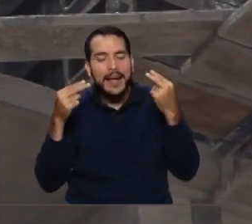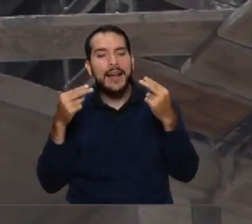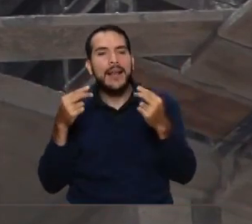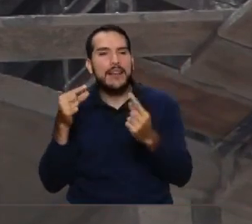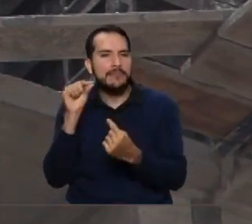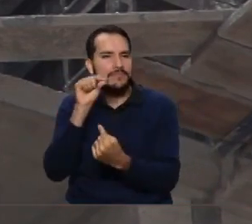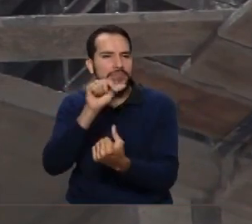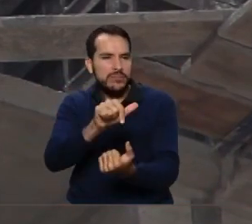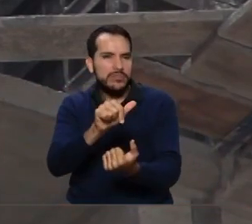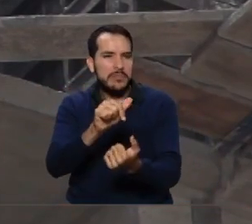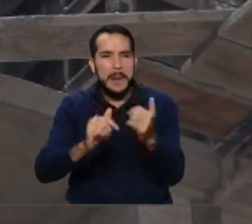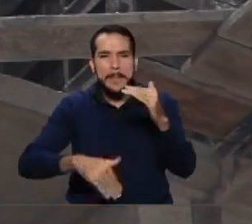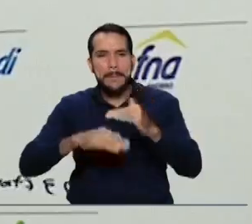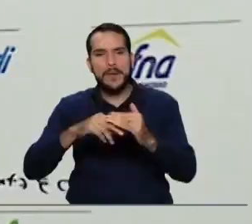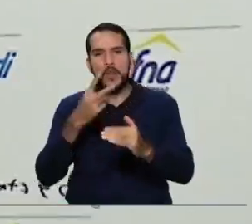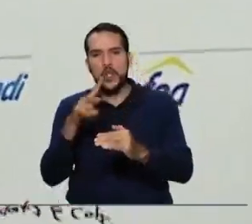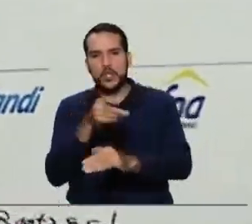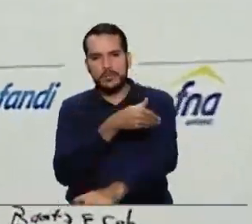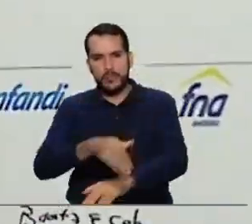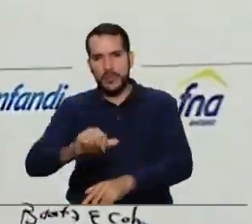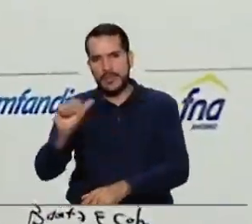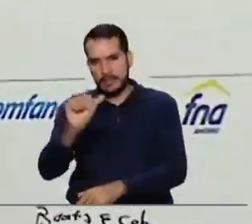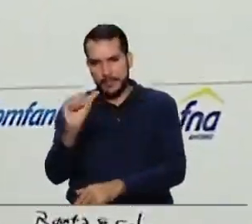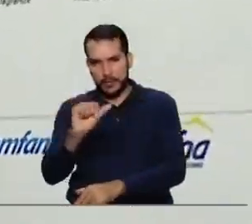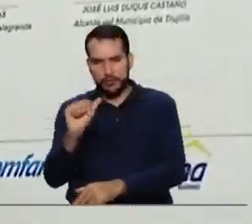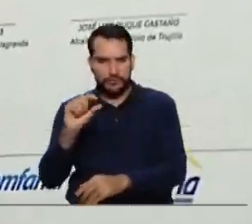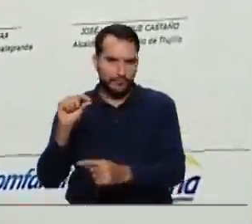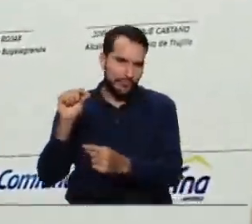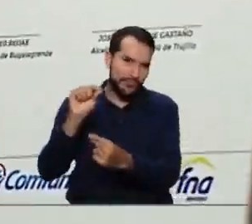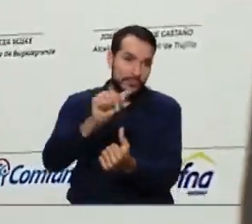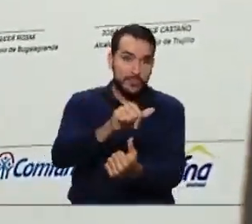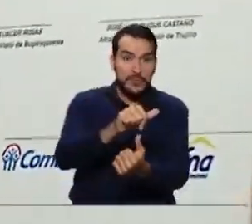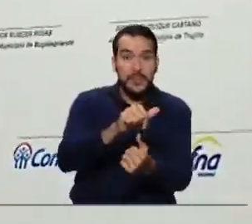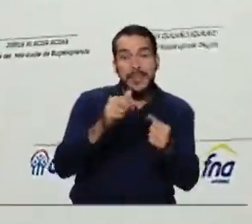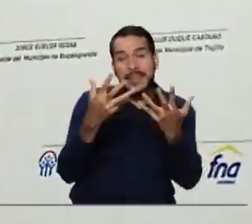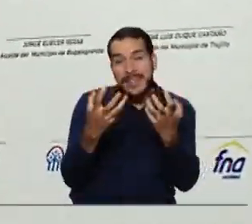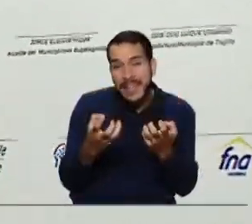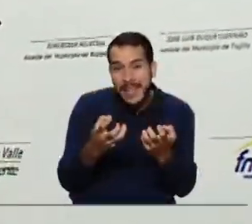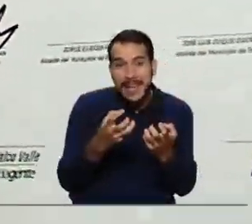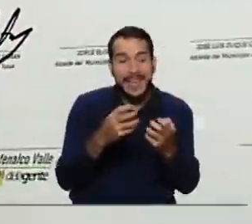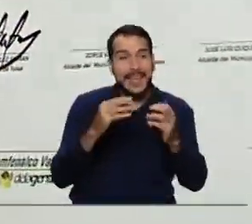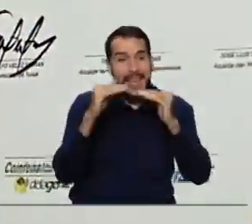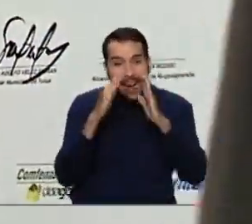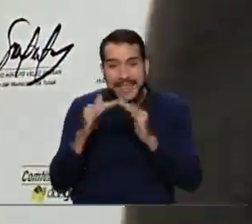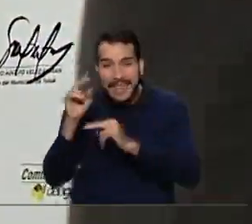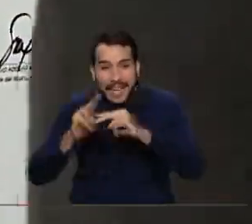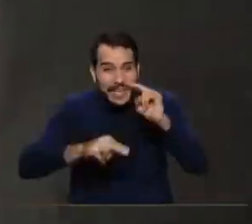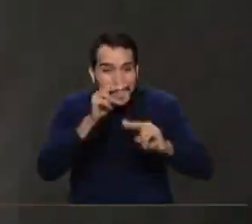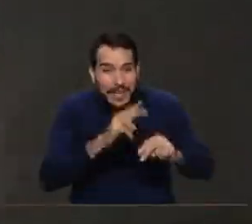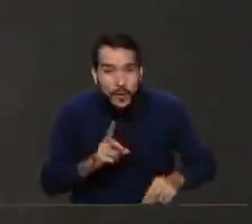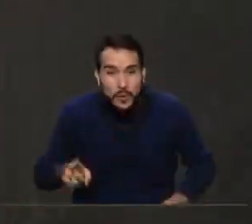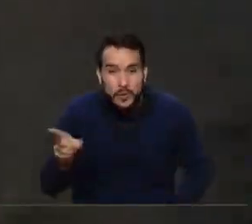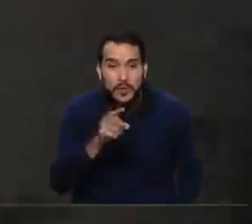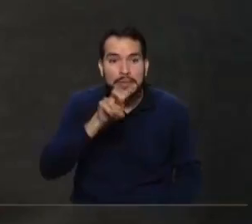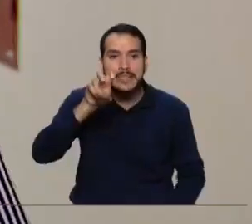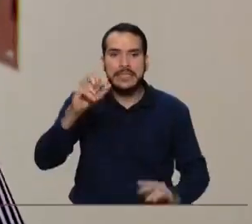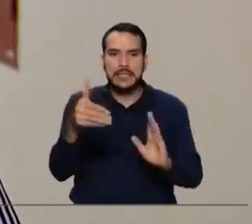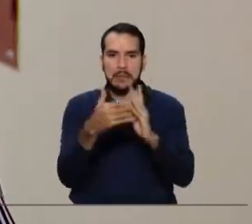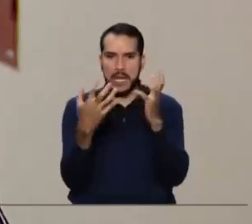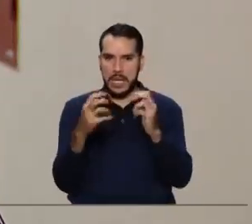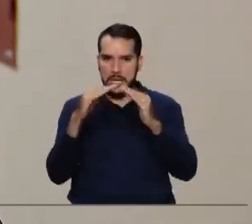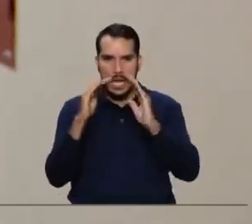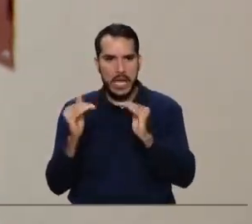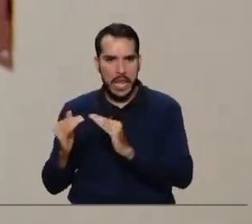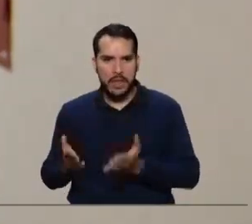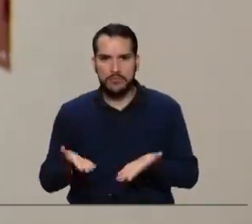el departamento. El reto es hacer habitables 7.500 casas en el cuatrienio, 2.500 este año. La